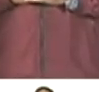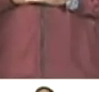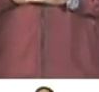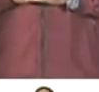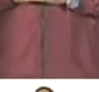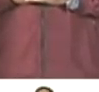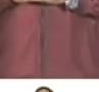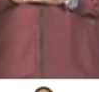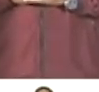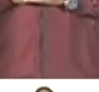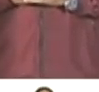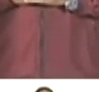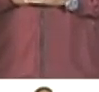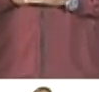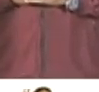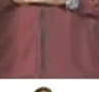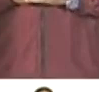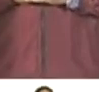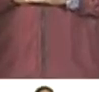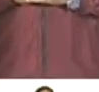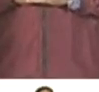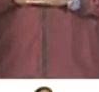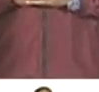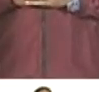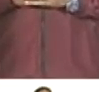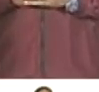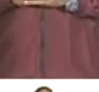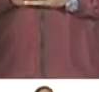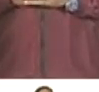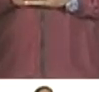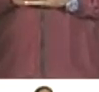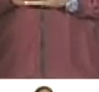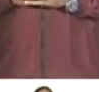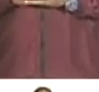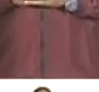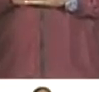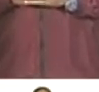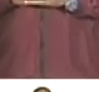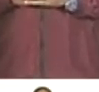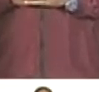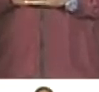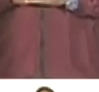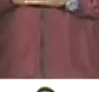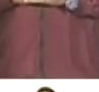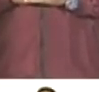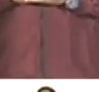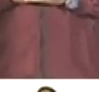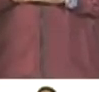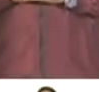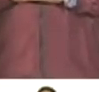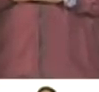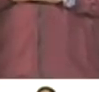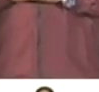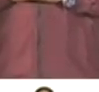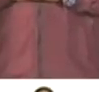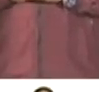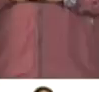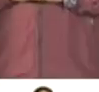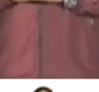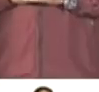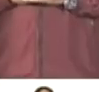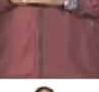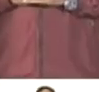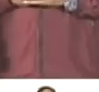desde afuera, bloqueos, sanciones, acusaciones ante el mundo. Y el compañero Nicolás Maduro no se ha rendido ante el